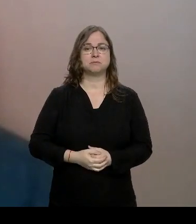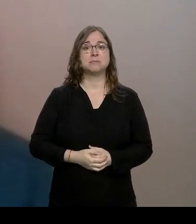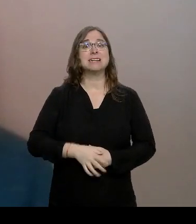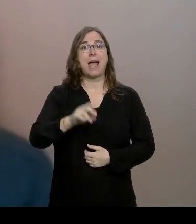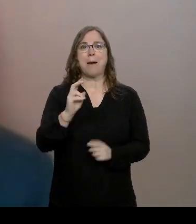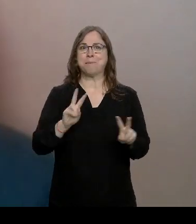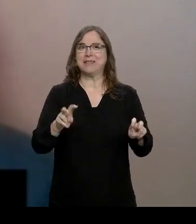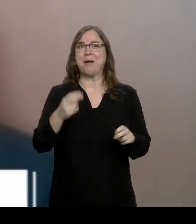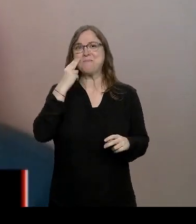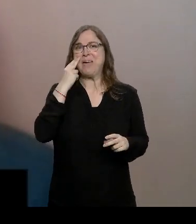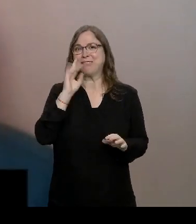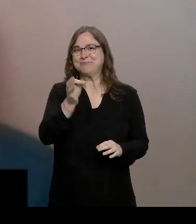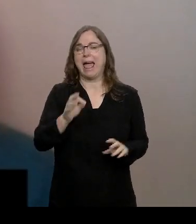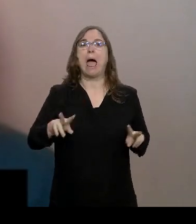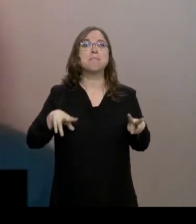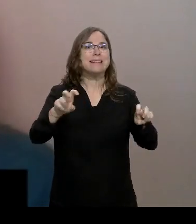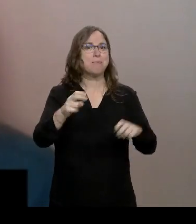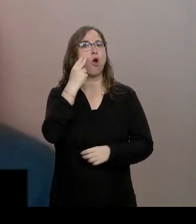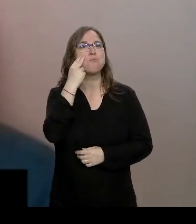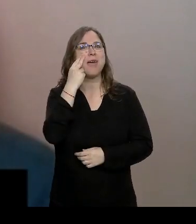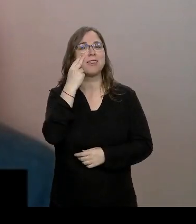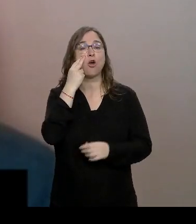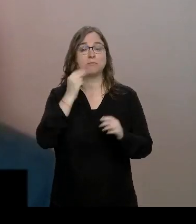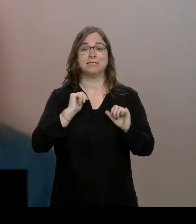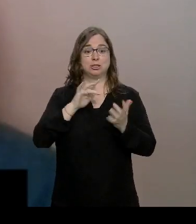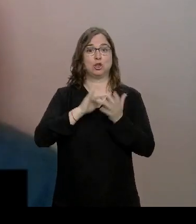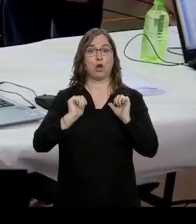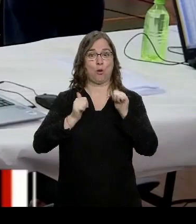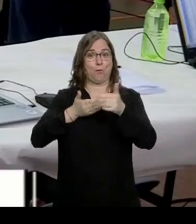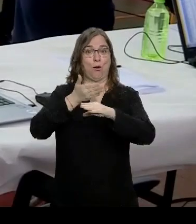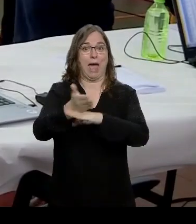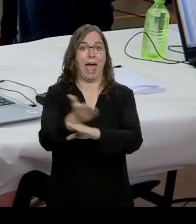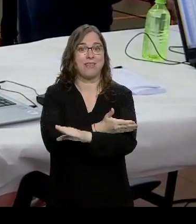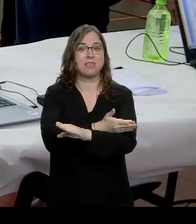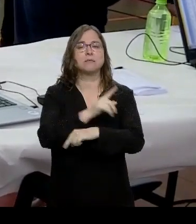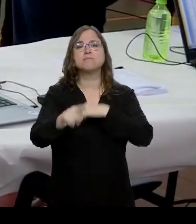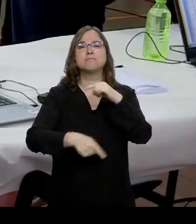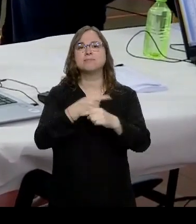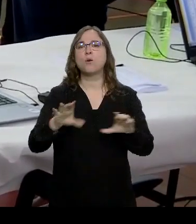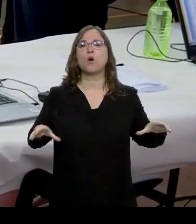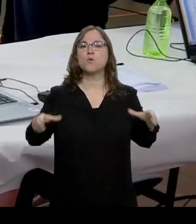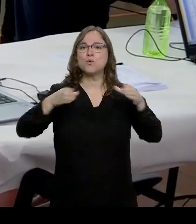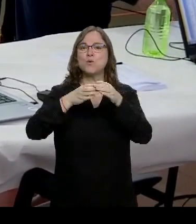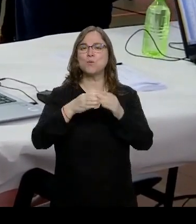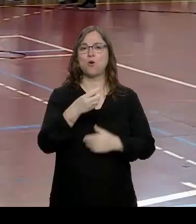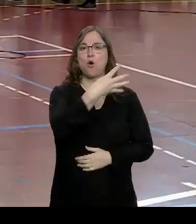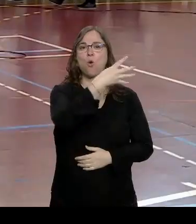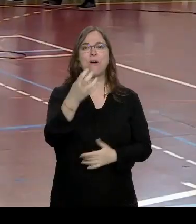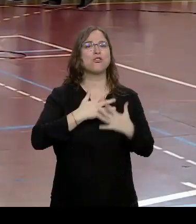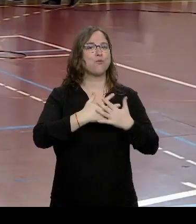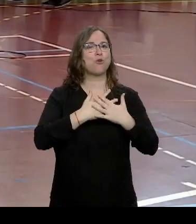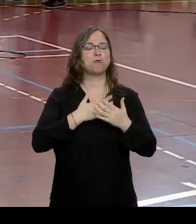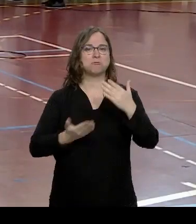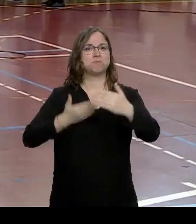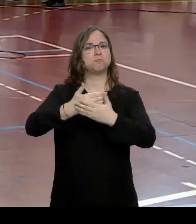Sí, miedo he tenido mucho en principio, pero antes de llegar allí a la consulta. Claudia pertenece al primer grupo de 400 voluntarios a